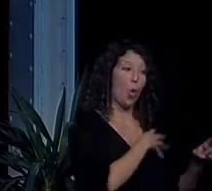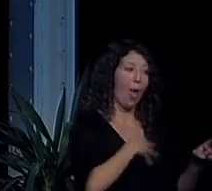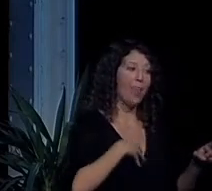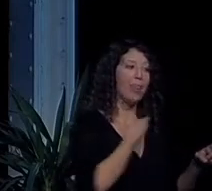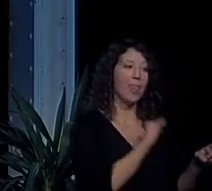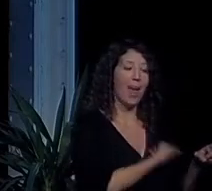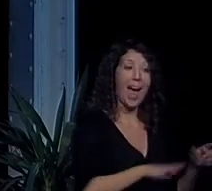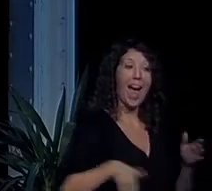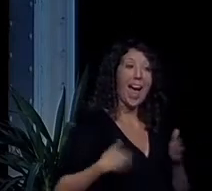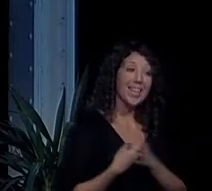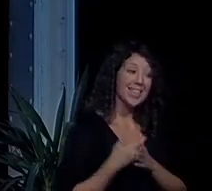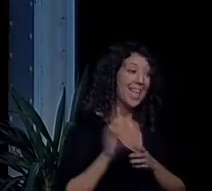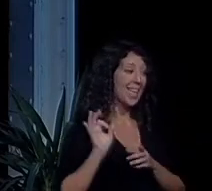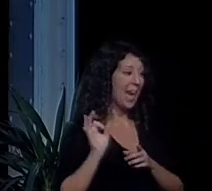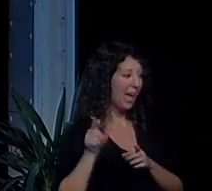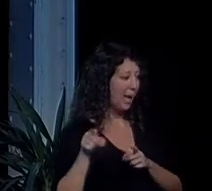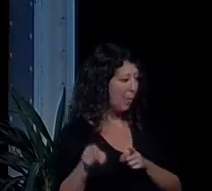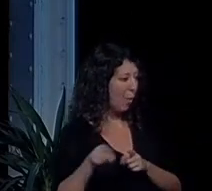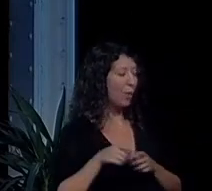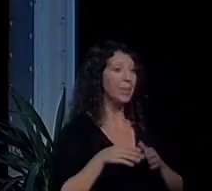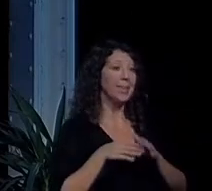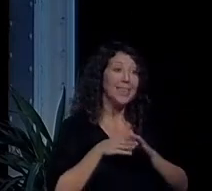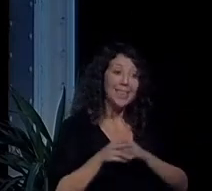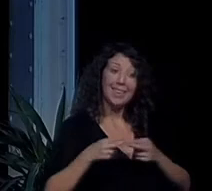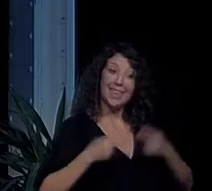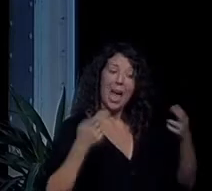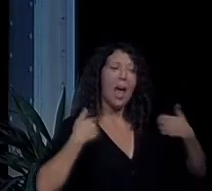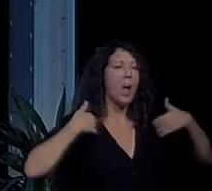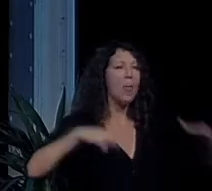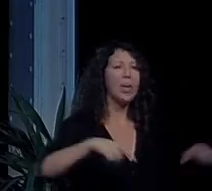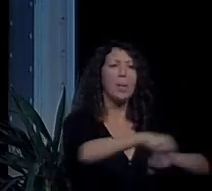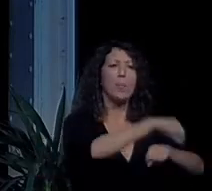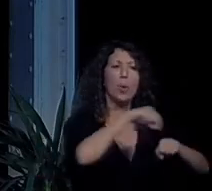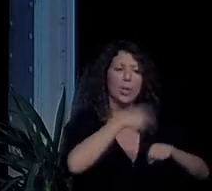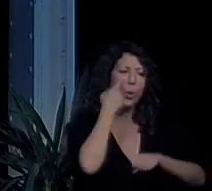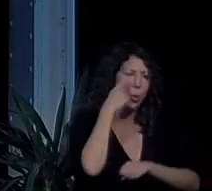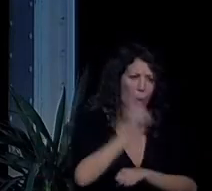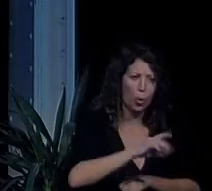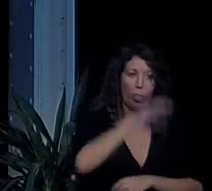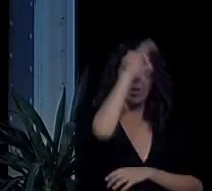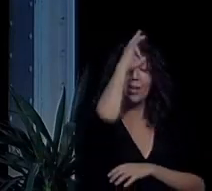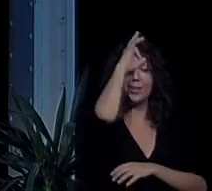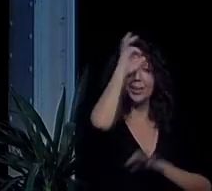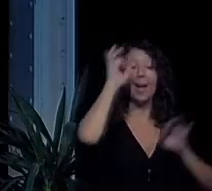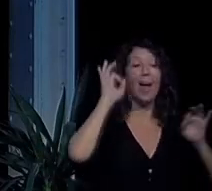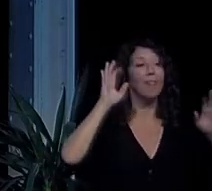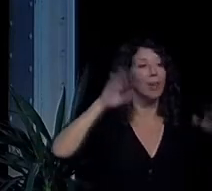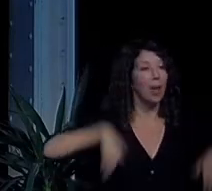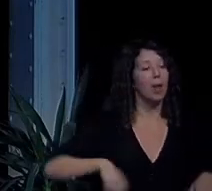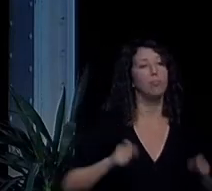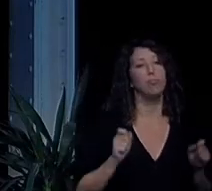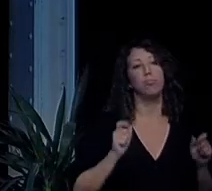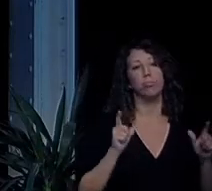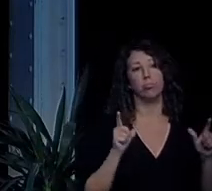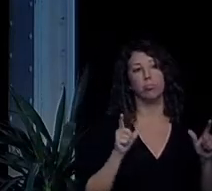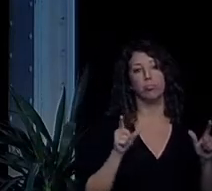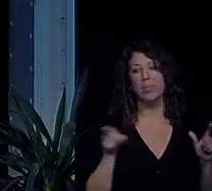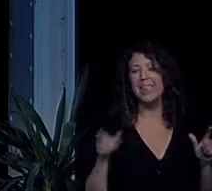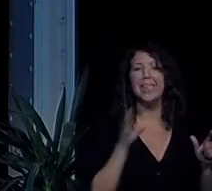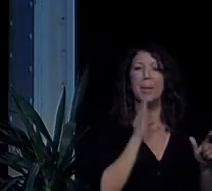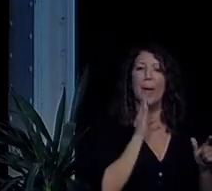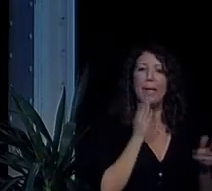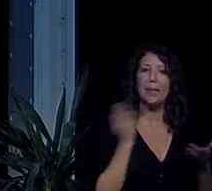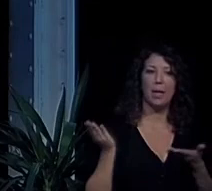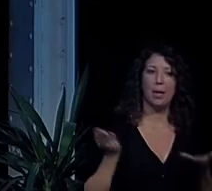interior hasta Sarajevo, es prácticamente imposible, aunque no conozcas nada de la situación política que aconteció, es prácticamente imposible no preguntarse